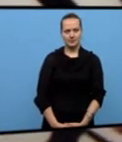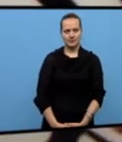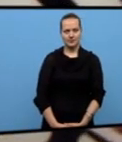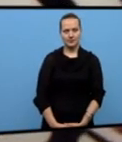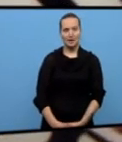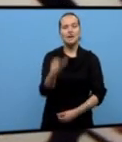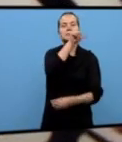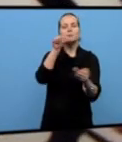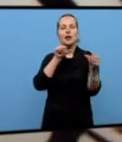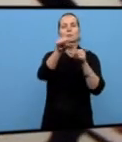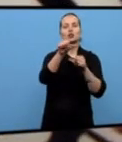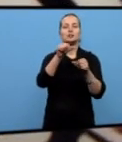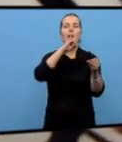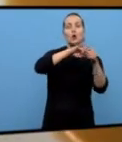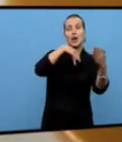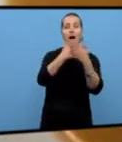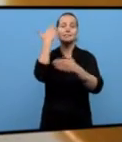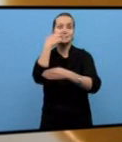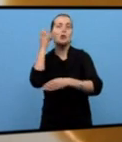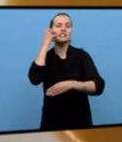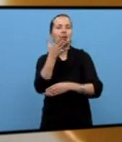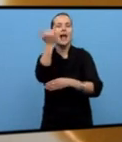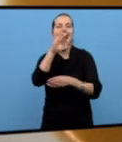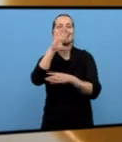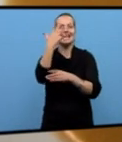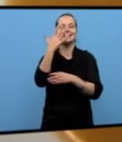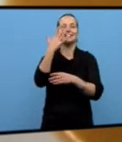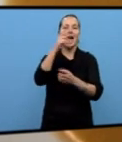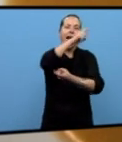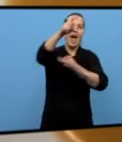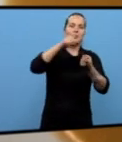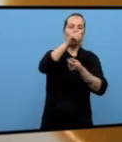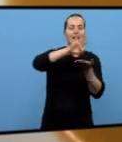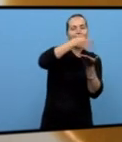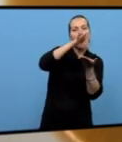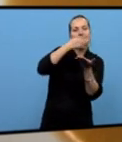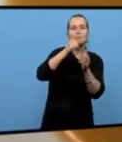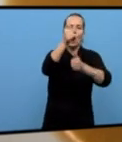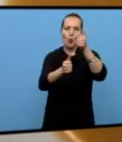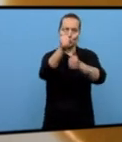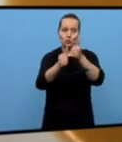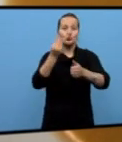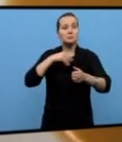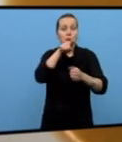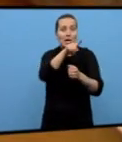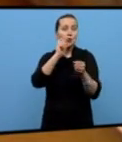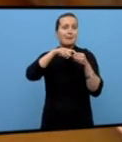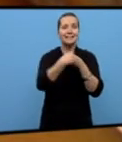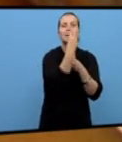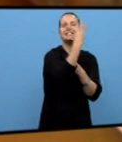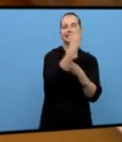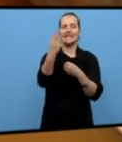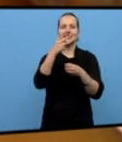A semana que ven, de luns a sábado, Sarria acolle a quinta edición do concurso de tapas Tapicheo. Nesta ocasión participarán